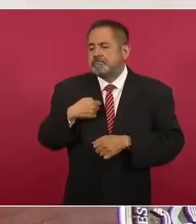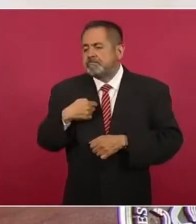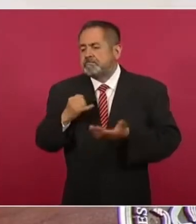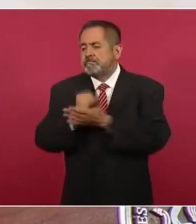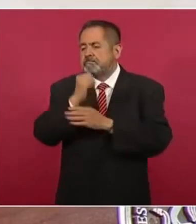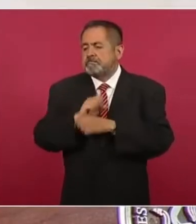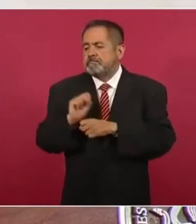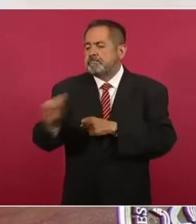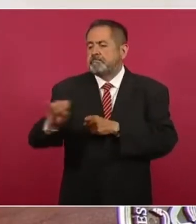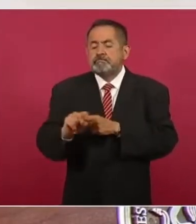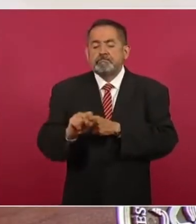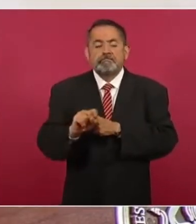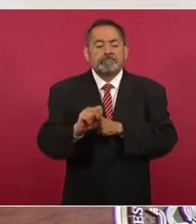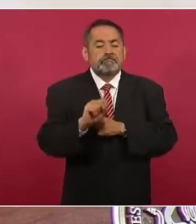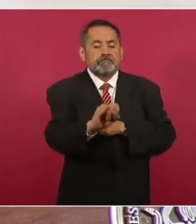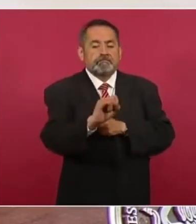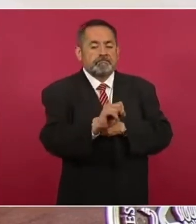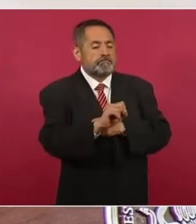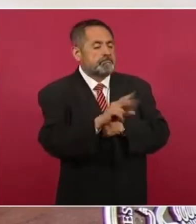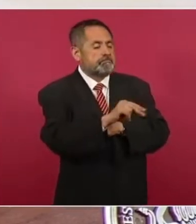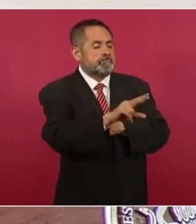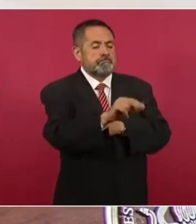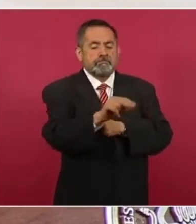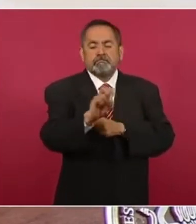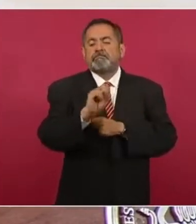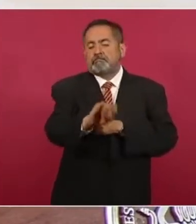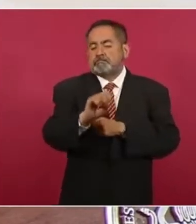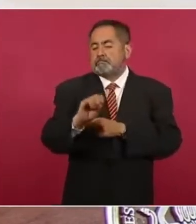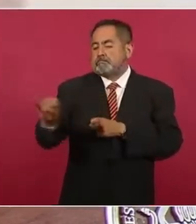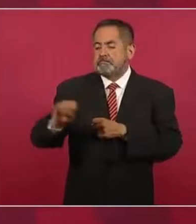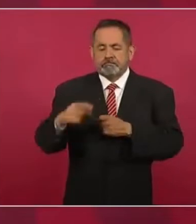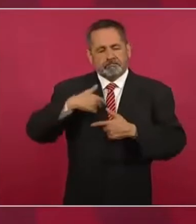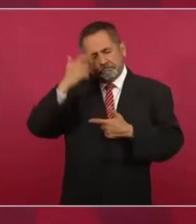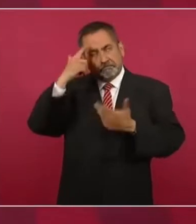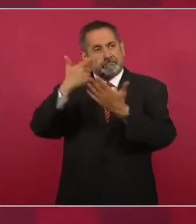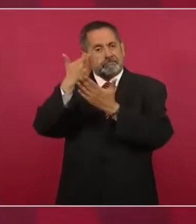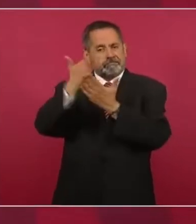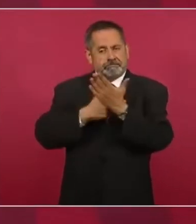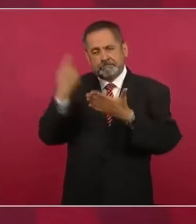decidía. Él hacía la lista y le enviaba.